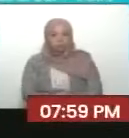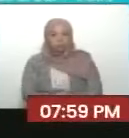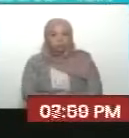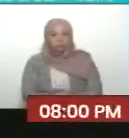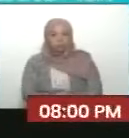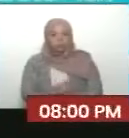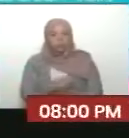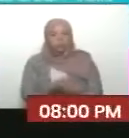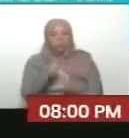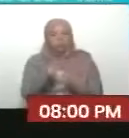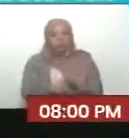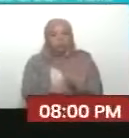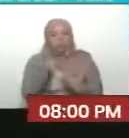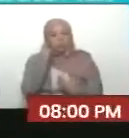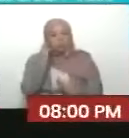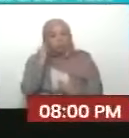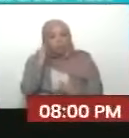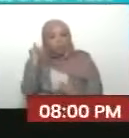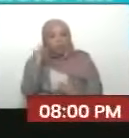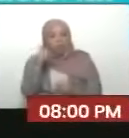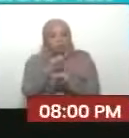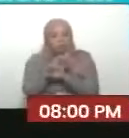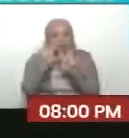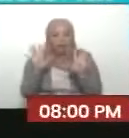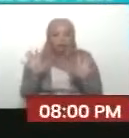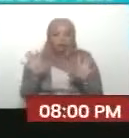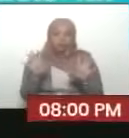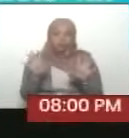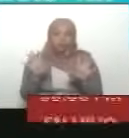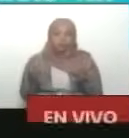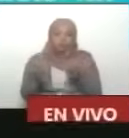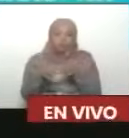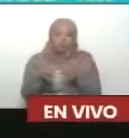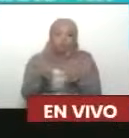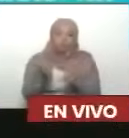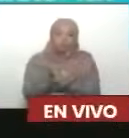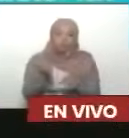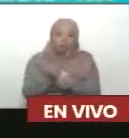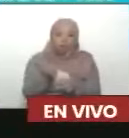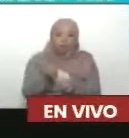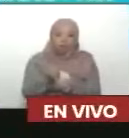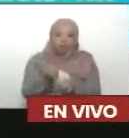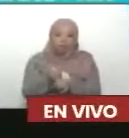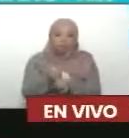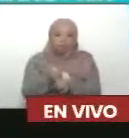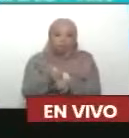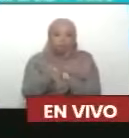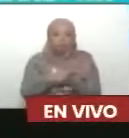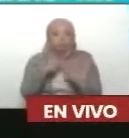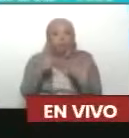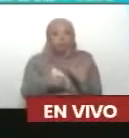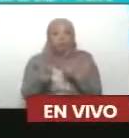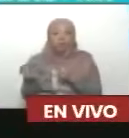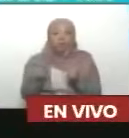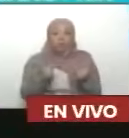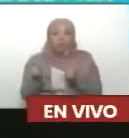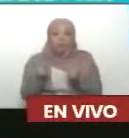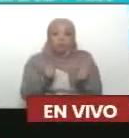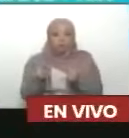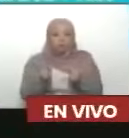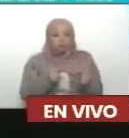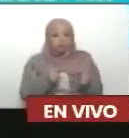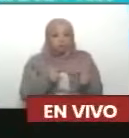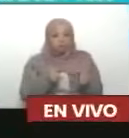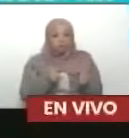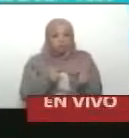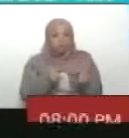con un proyecto, con una idea, con las ideas bien claras, con equipos de trabajo, y además lo planteé como debate,